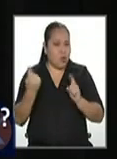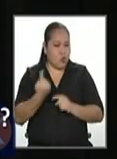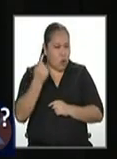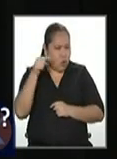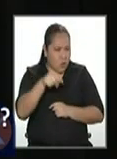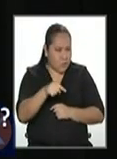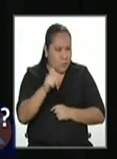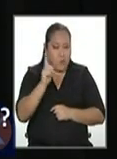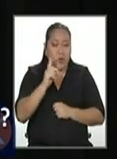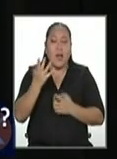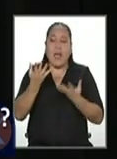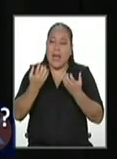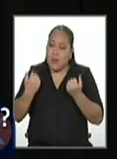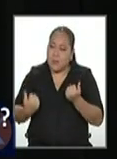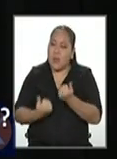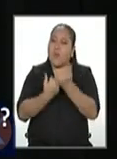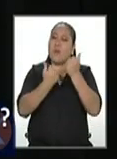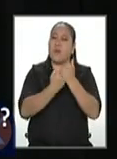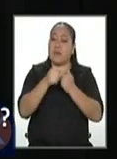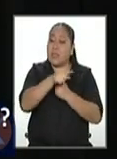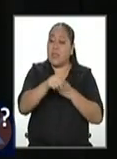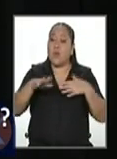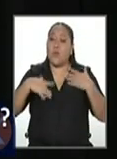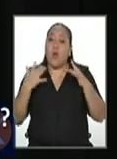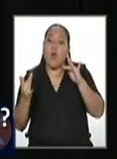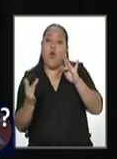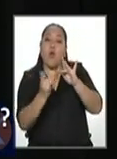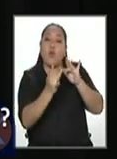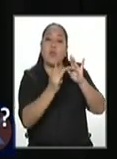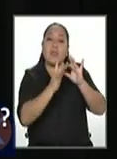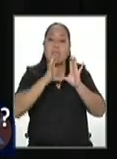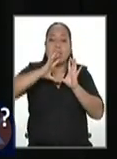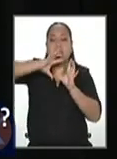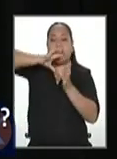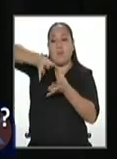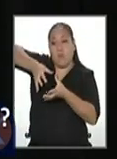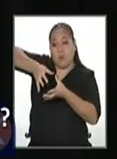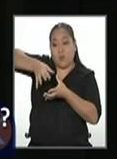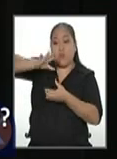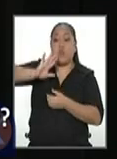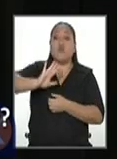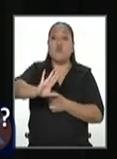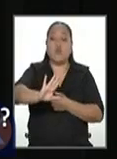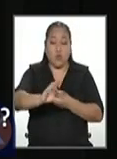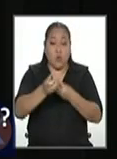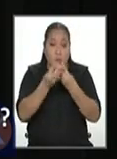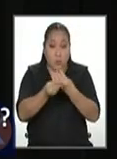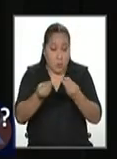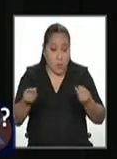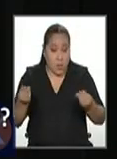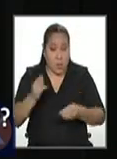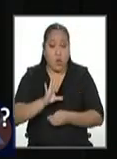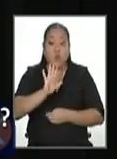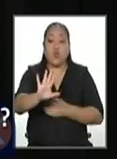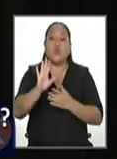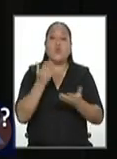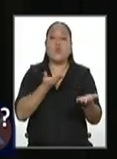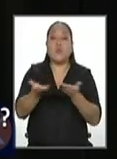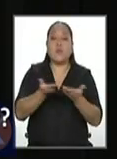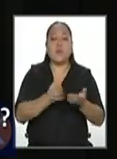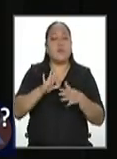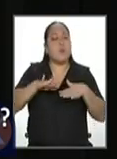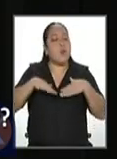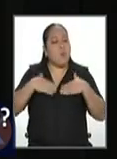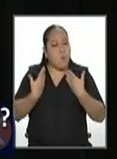eso, queremos apoyarlos en que se conecten al mundo con sus productos, con sus servicios y que